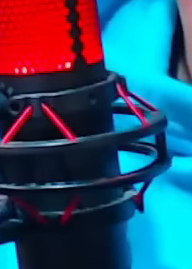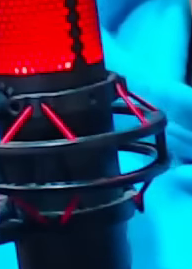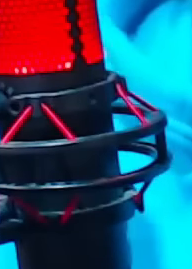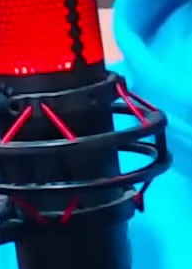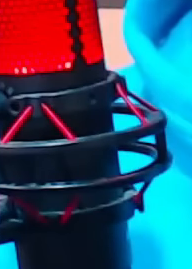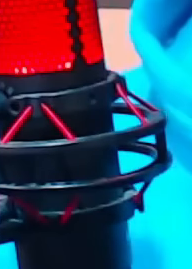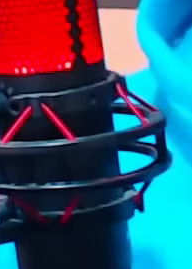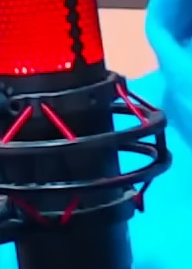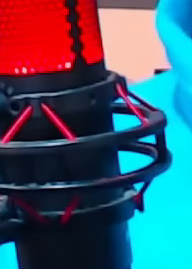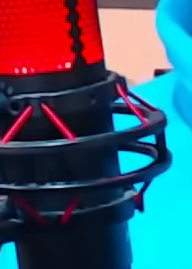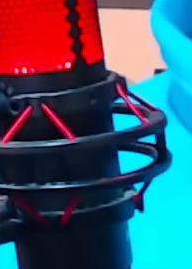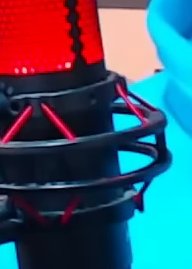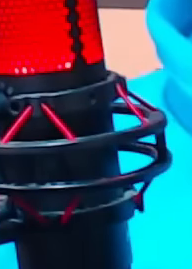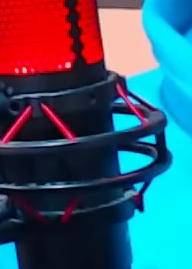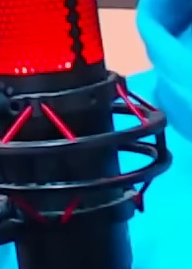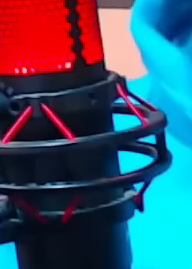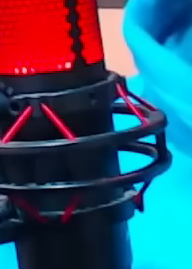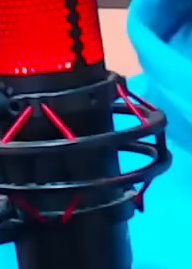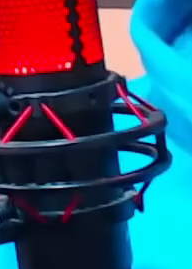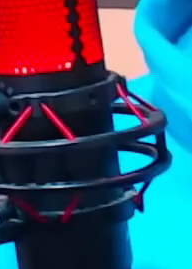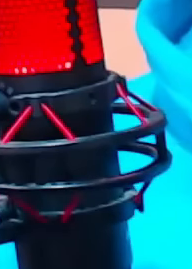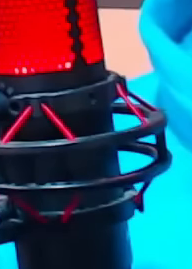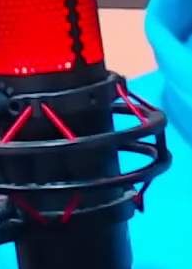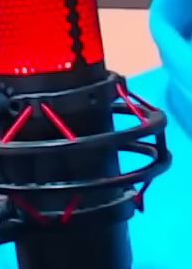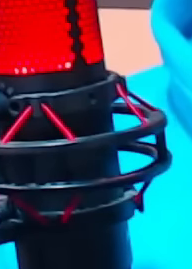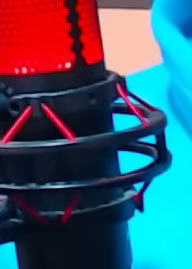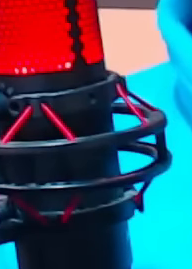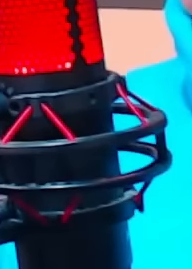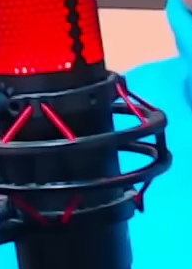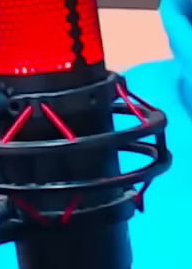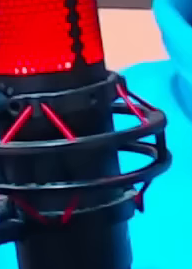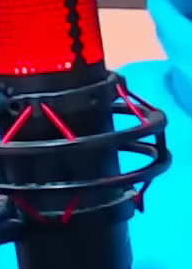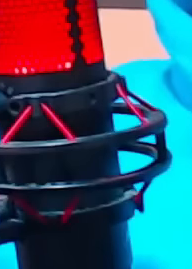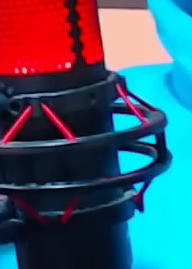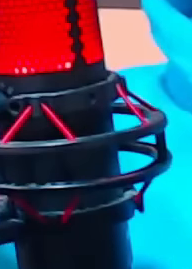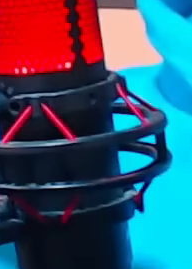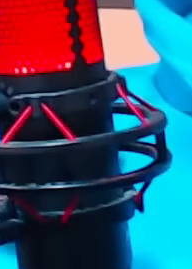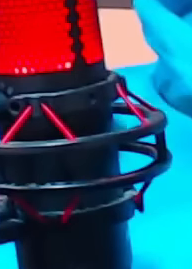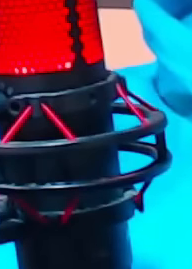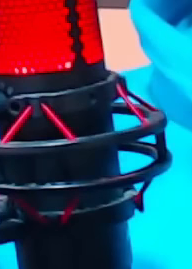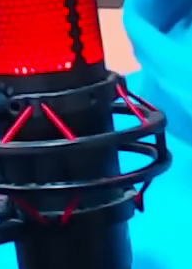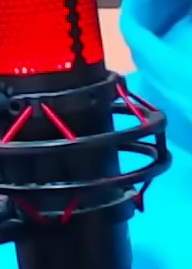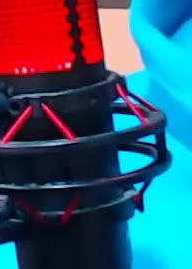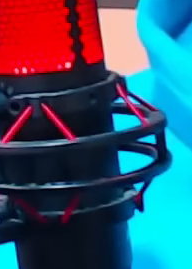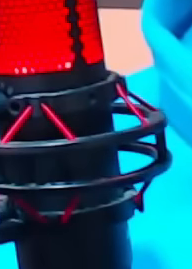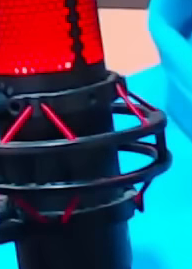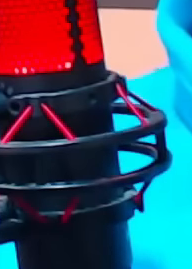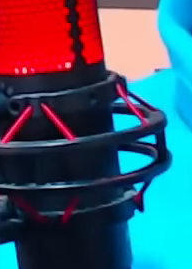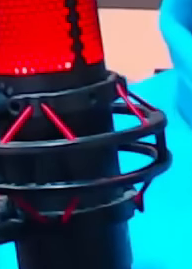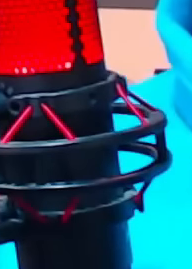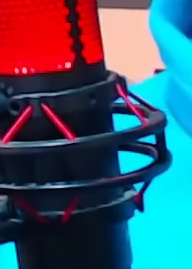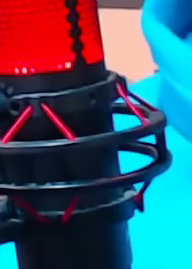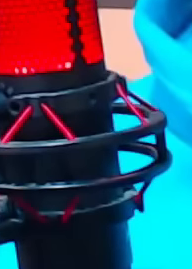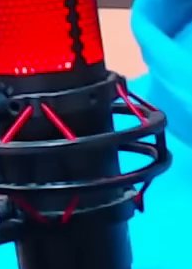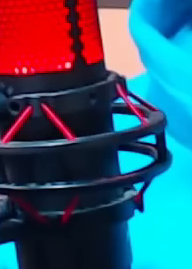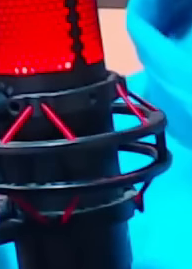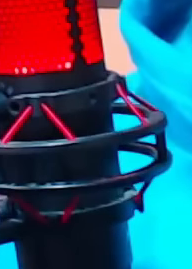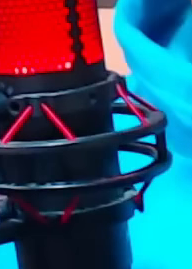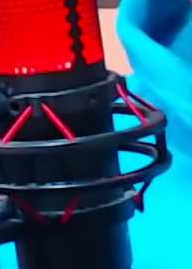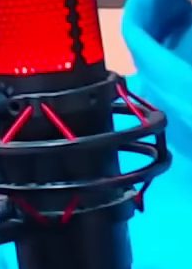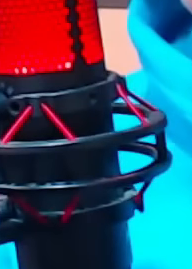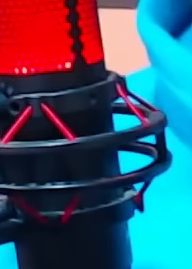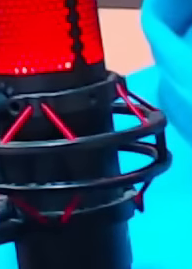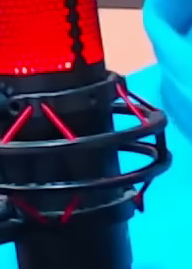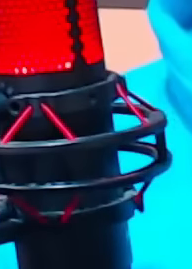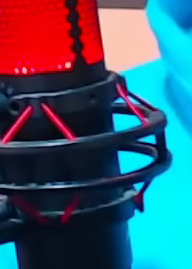vez este desfile en honor a las glorias navales, a los soldados, a los caídos en el combate